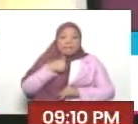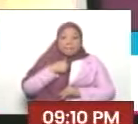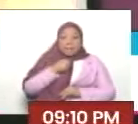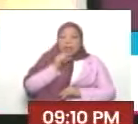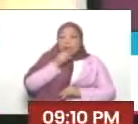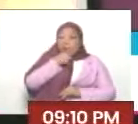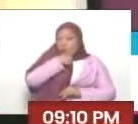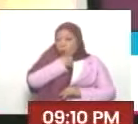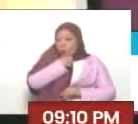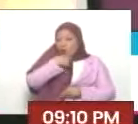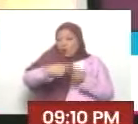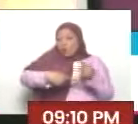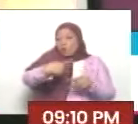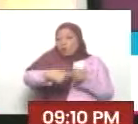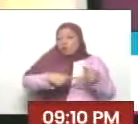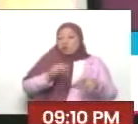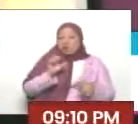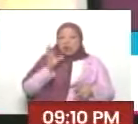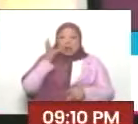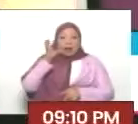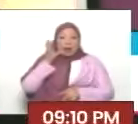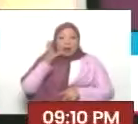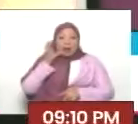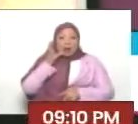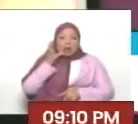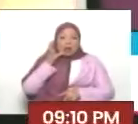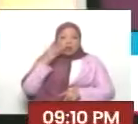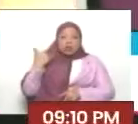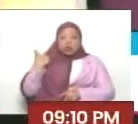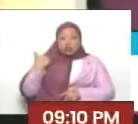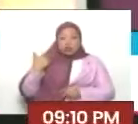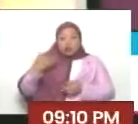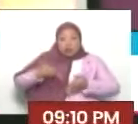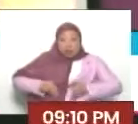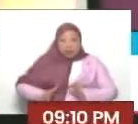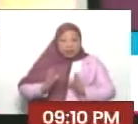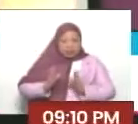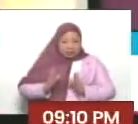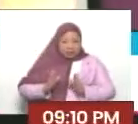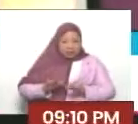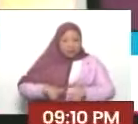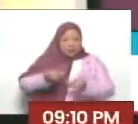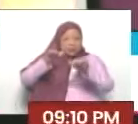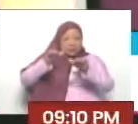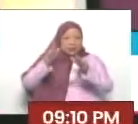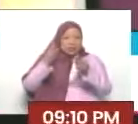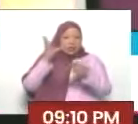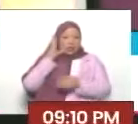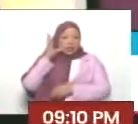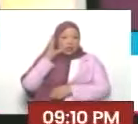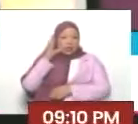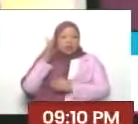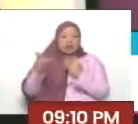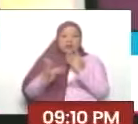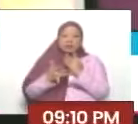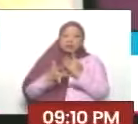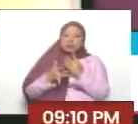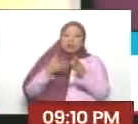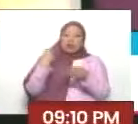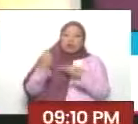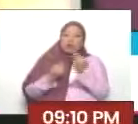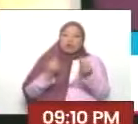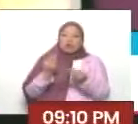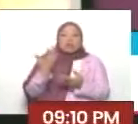siempre ha sido productor de cacao, y bueno, yo nací en una planta de cacao, ya sé todo la táctica, cómo